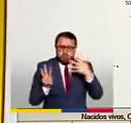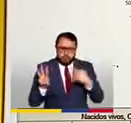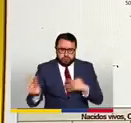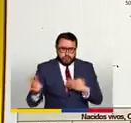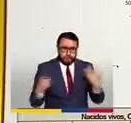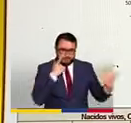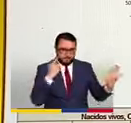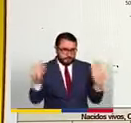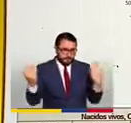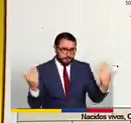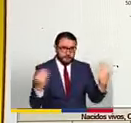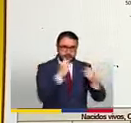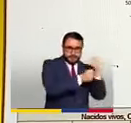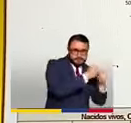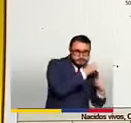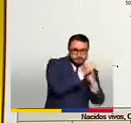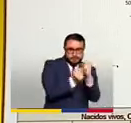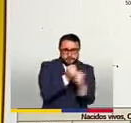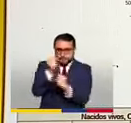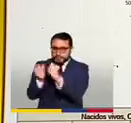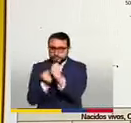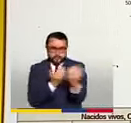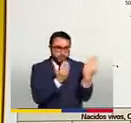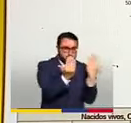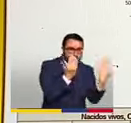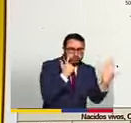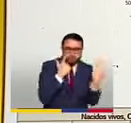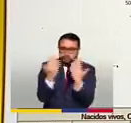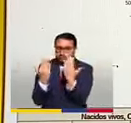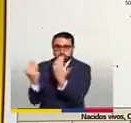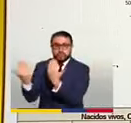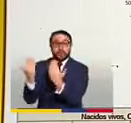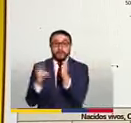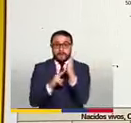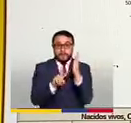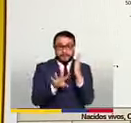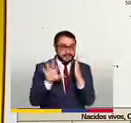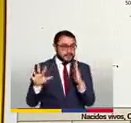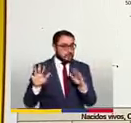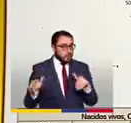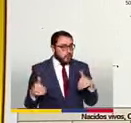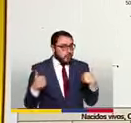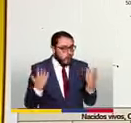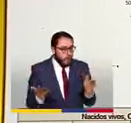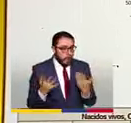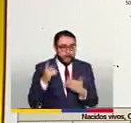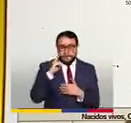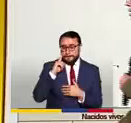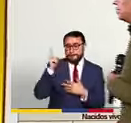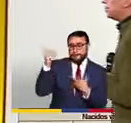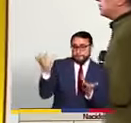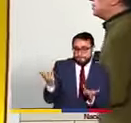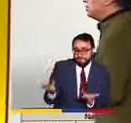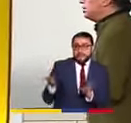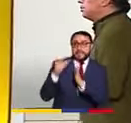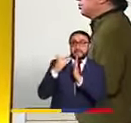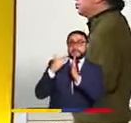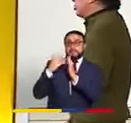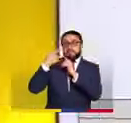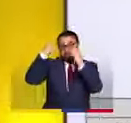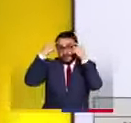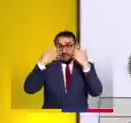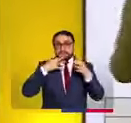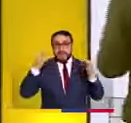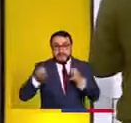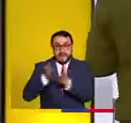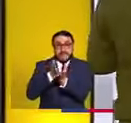para comparar con lo que llevamos ya en el 2025, para saber si aún seguimos disminuyendo o